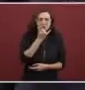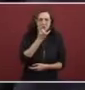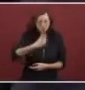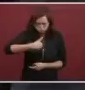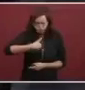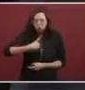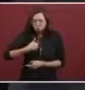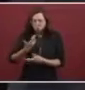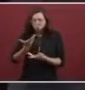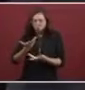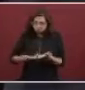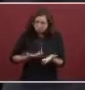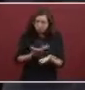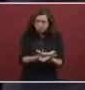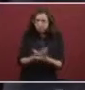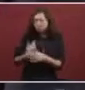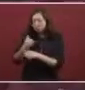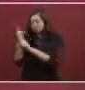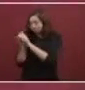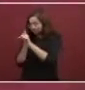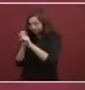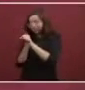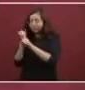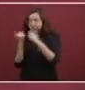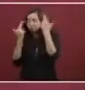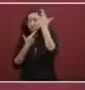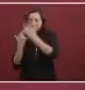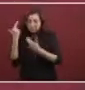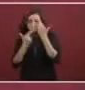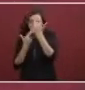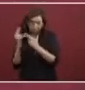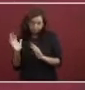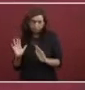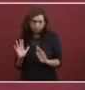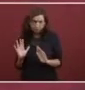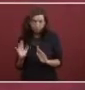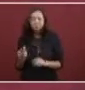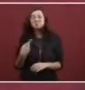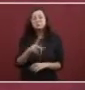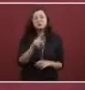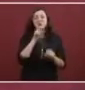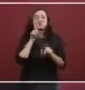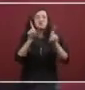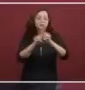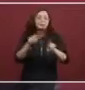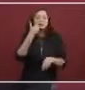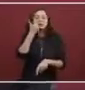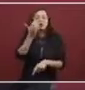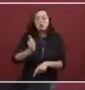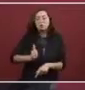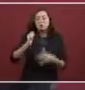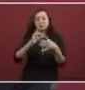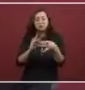a revisarlo. Pero quiero explicar también de que